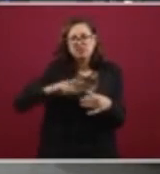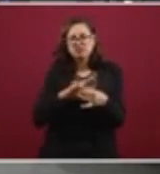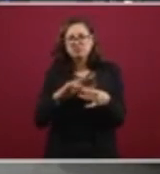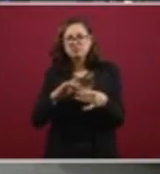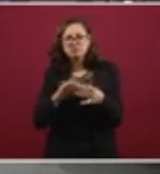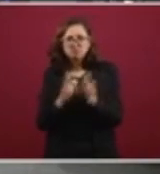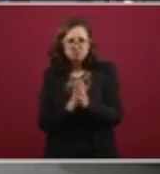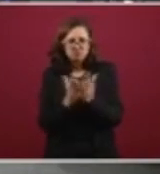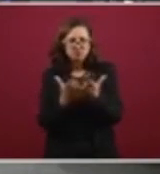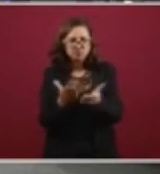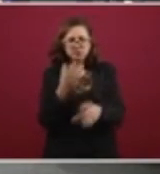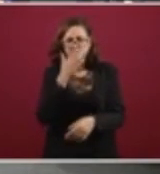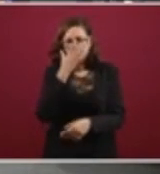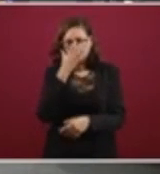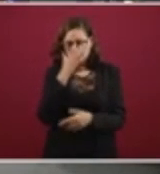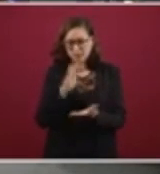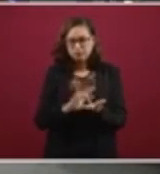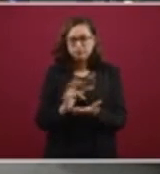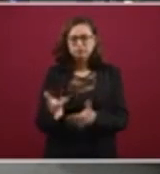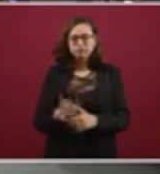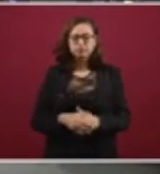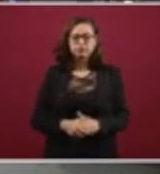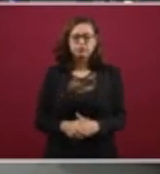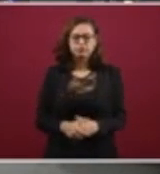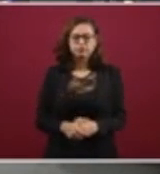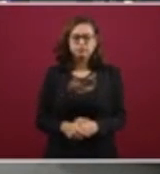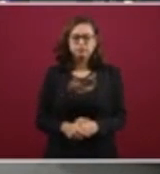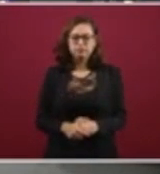me hace favor, gracias.